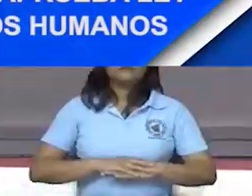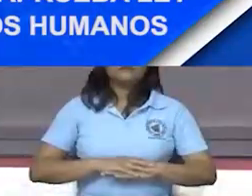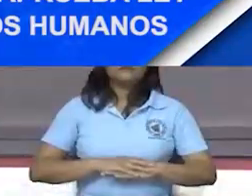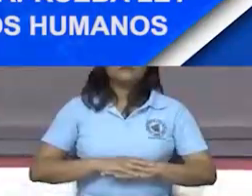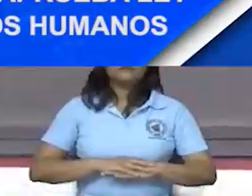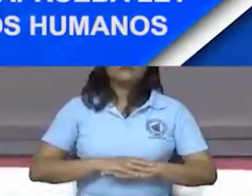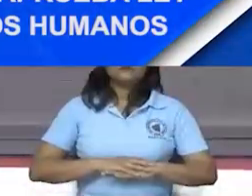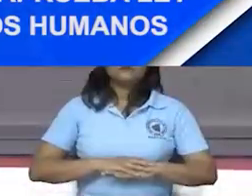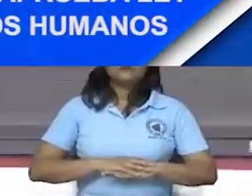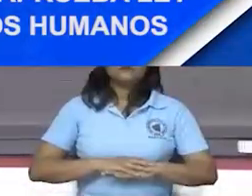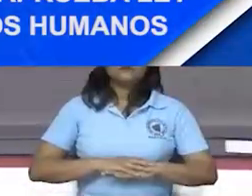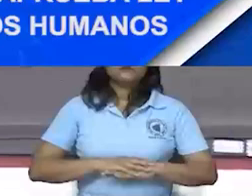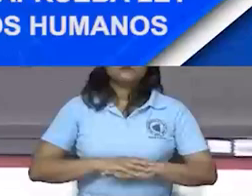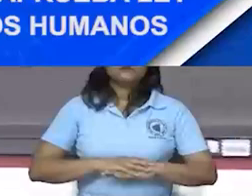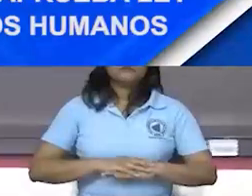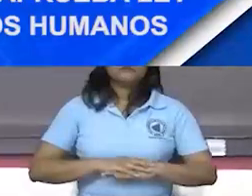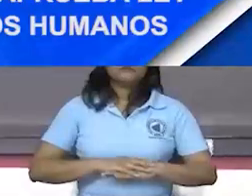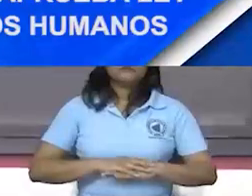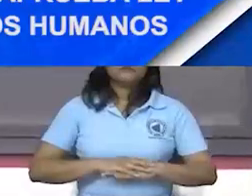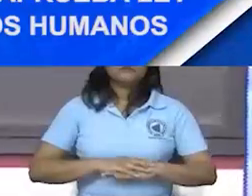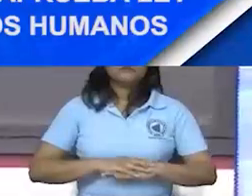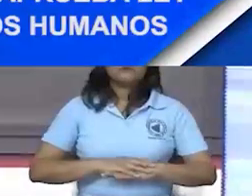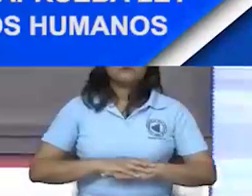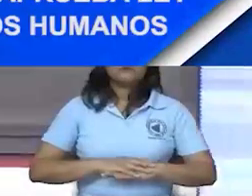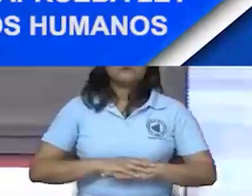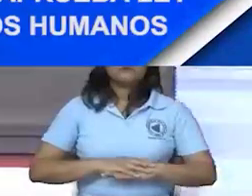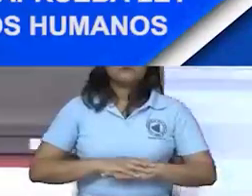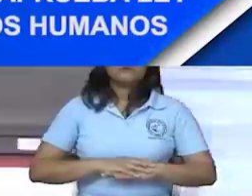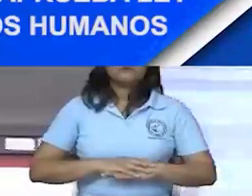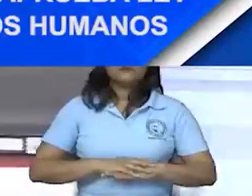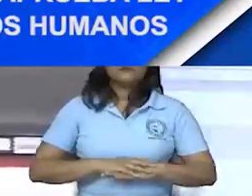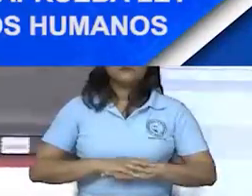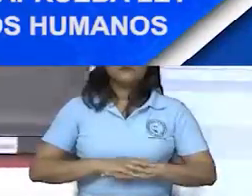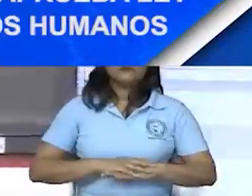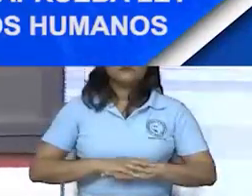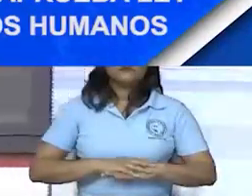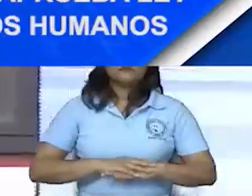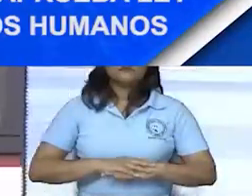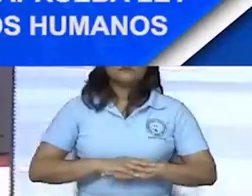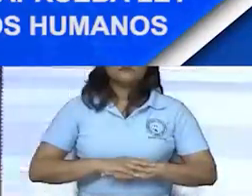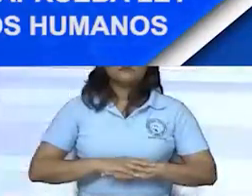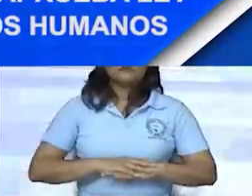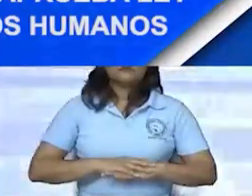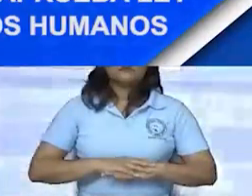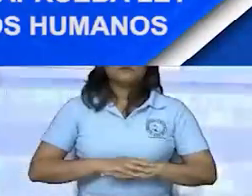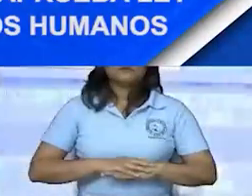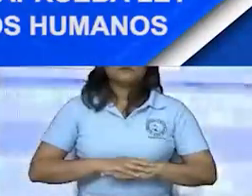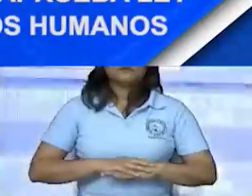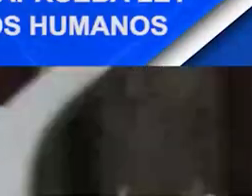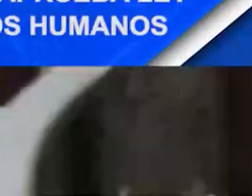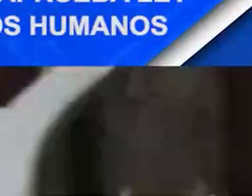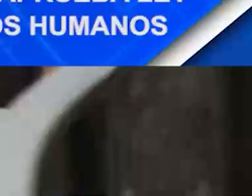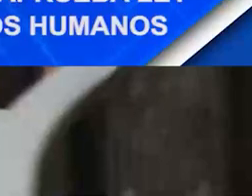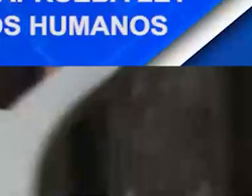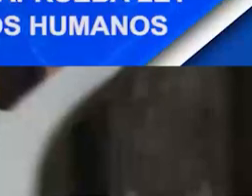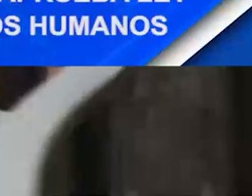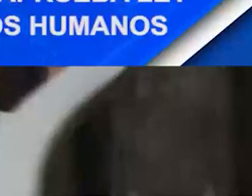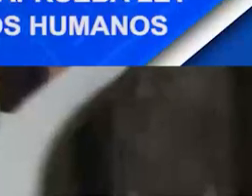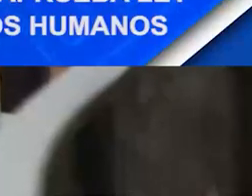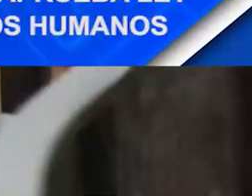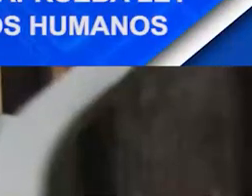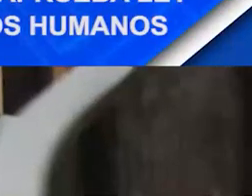que tiene como por objeto suprimir la facultad constitucional que tiene el Poder Legislativo de elegir